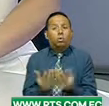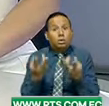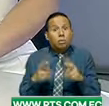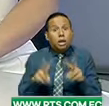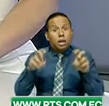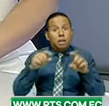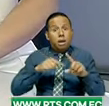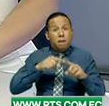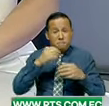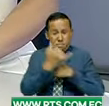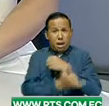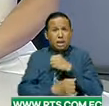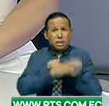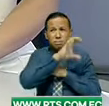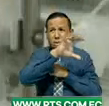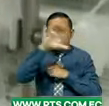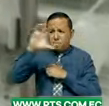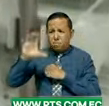lugares. Escuchemos.